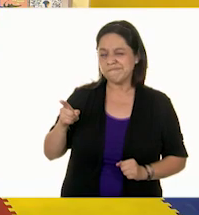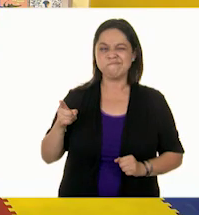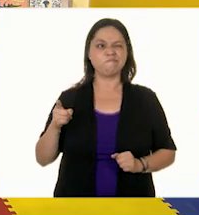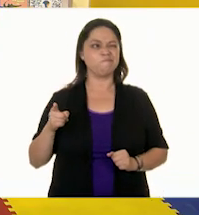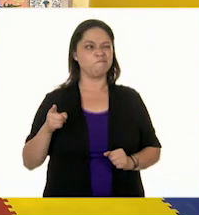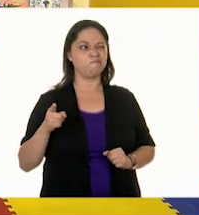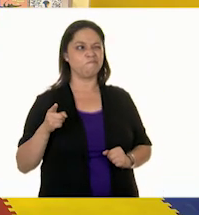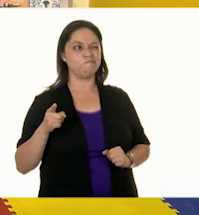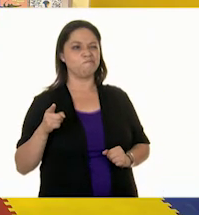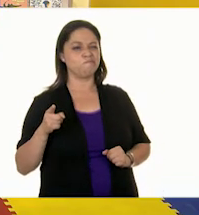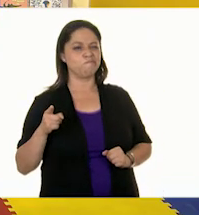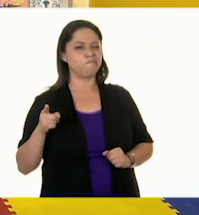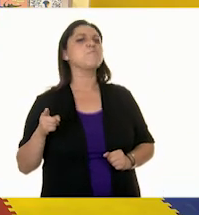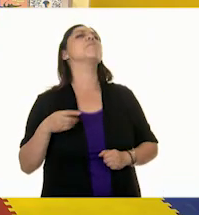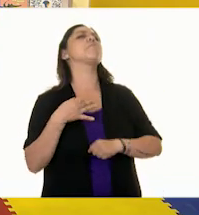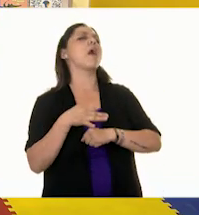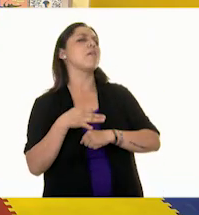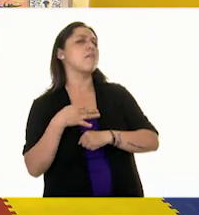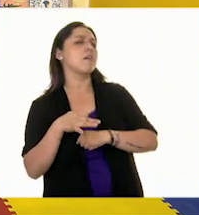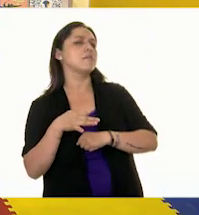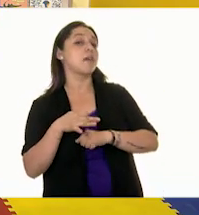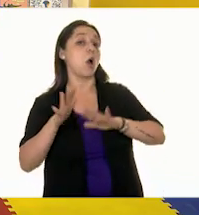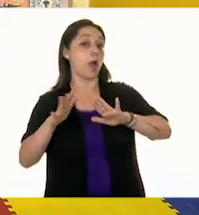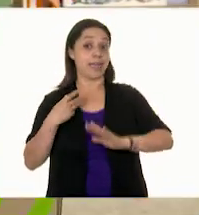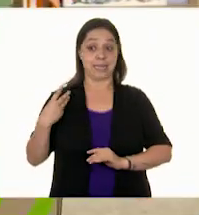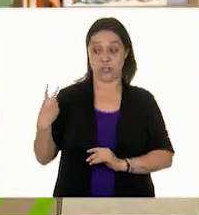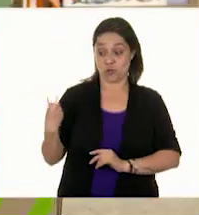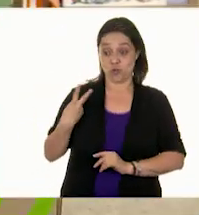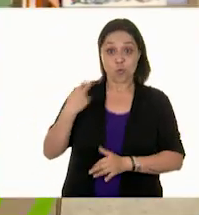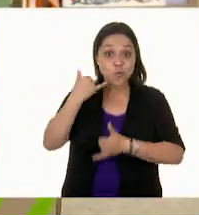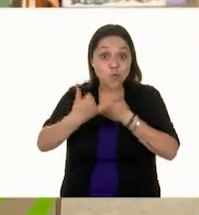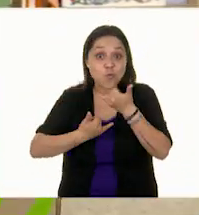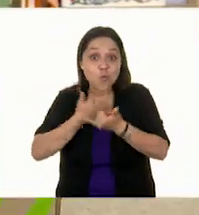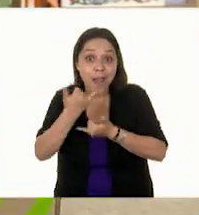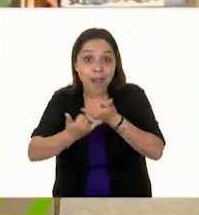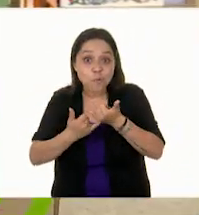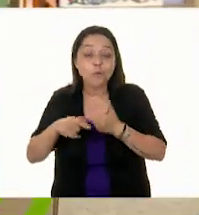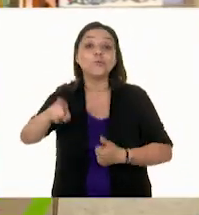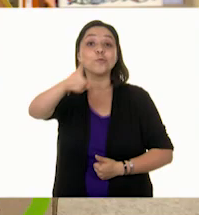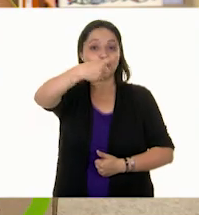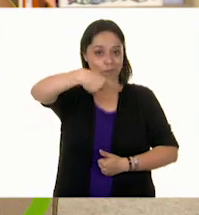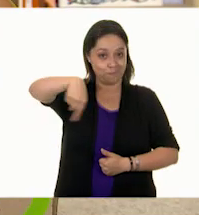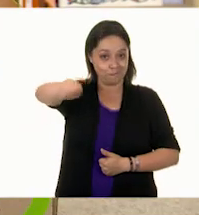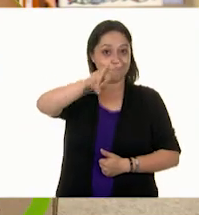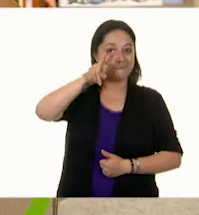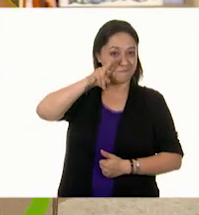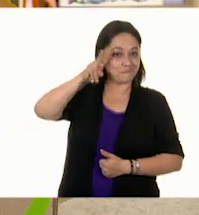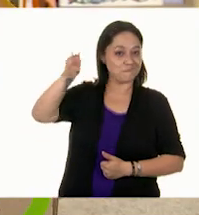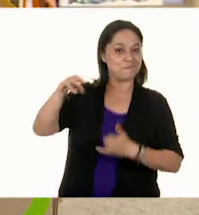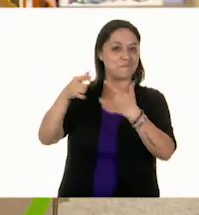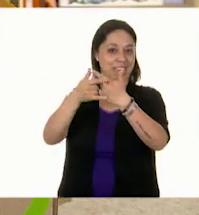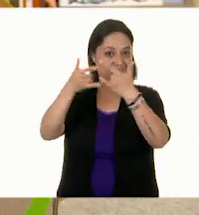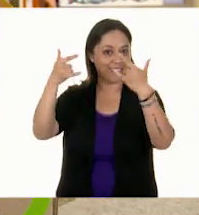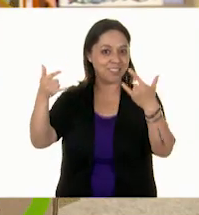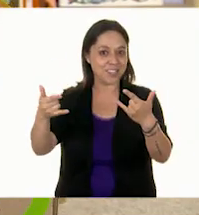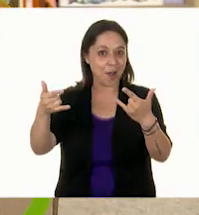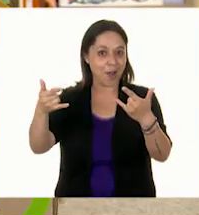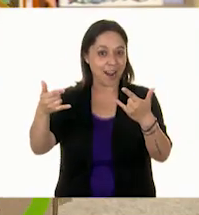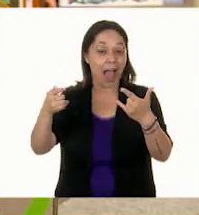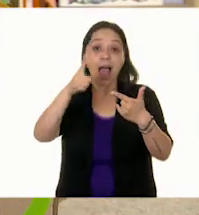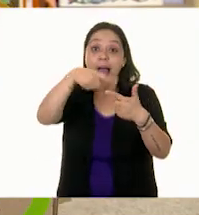¿Y mientras qué? Mientras nosotras jugamos, los dejamos con la siguiente historia.